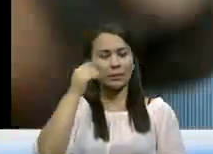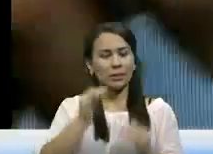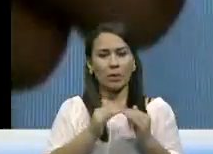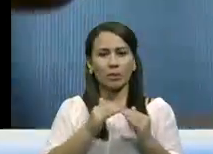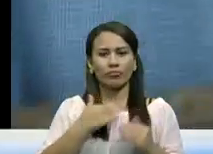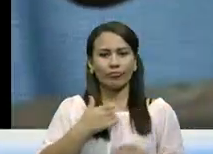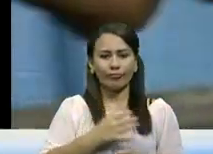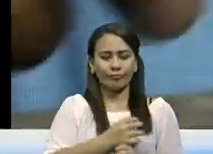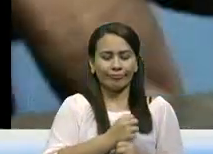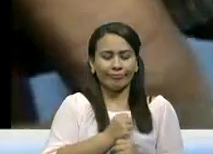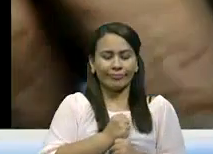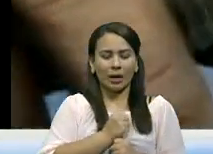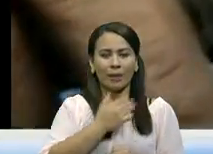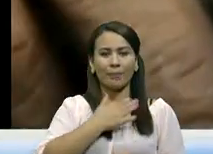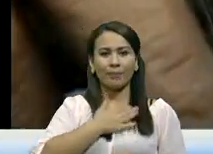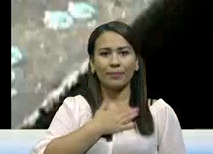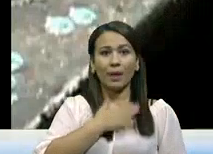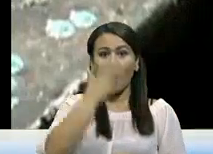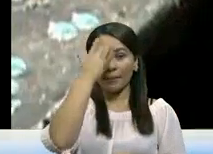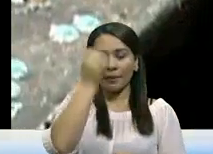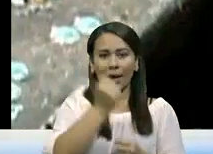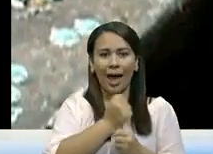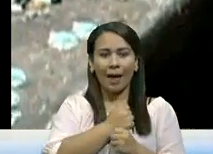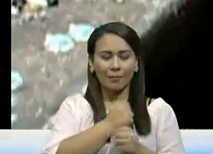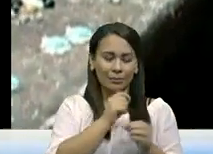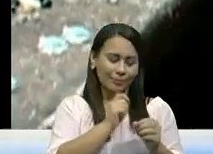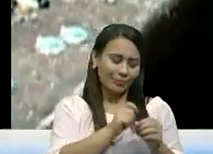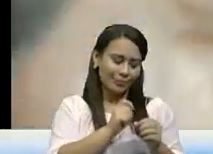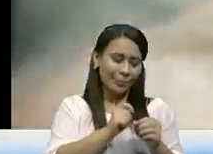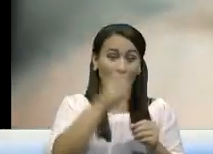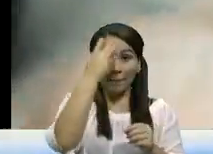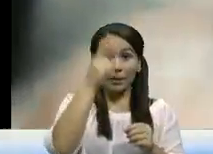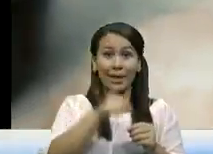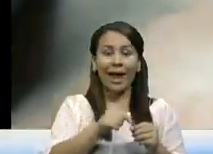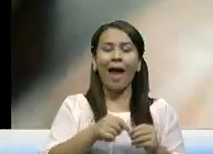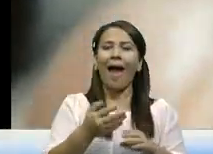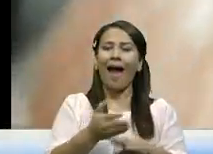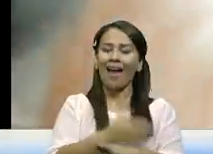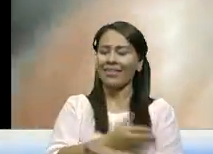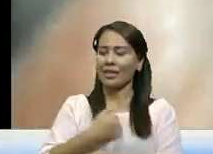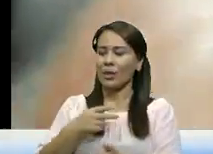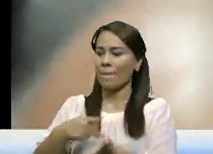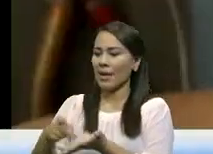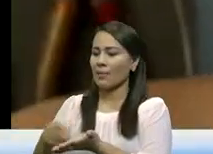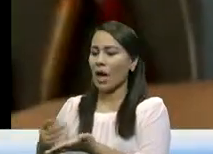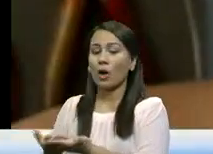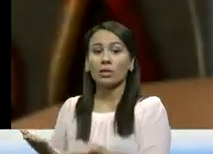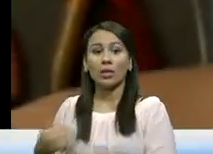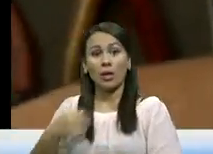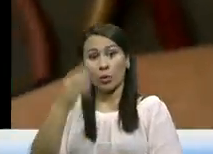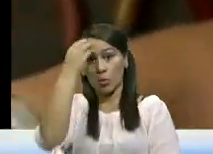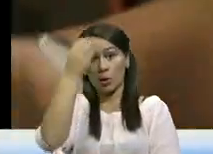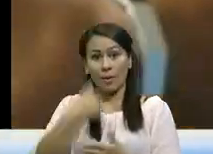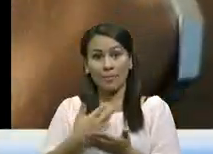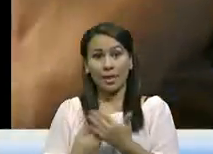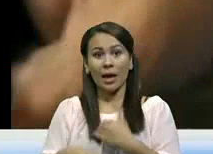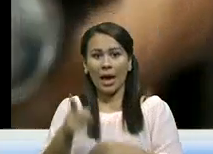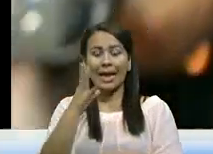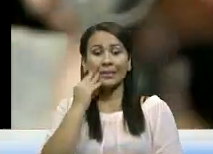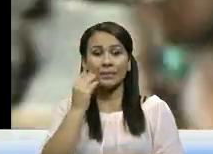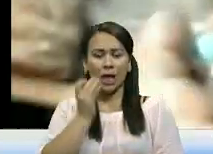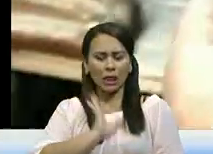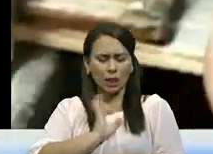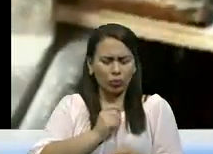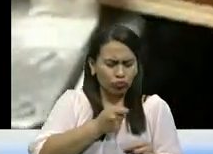esta tradición. Porque ama la orfebrería, porque no olvida que esta le permitió formar a sus hijos, porque el dominio de las técnicas le convierten